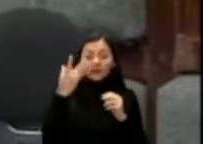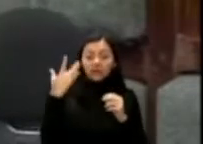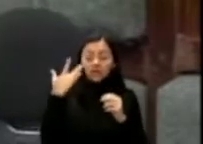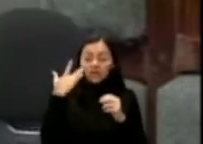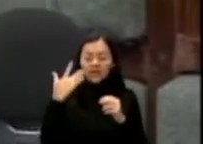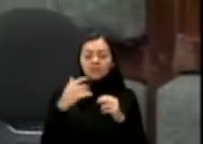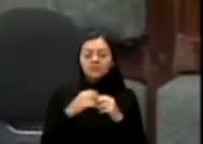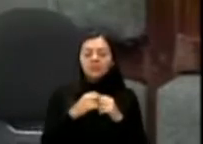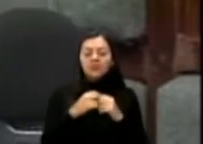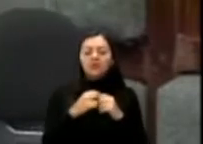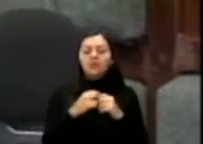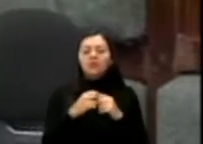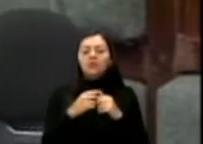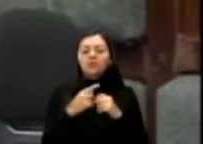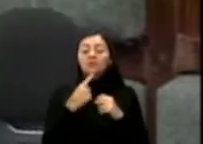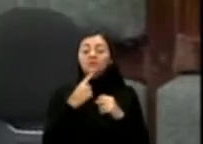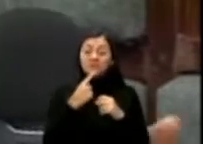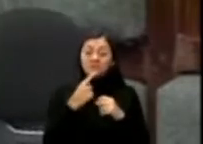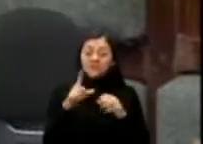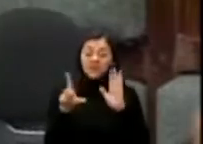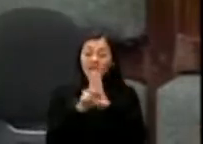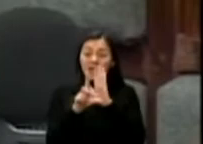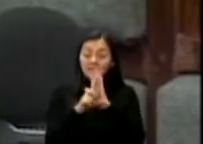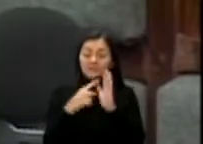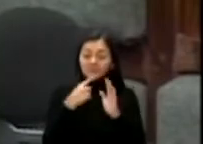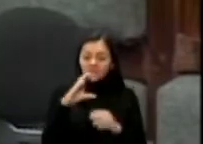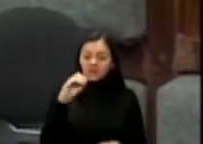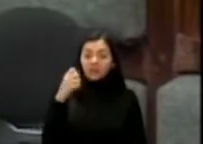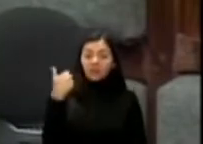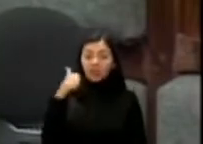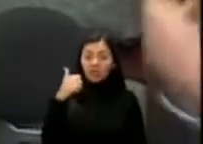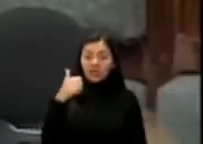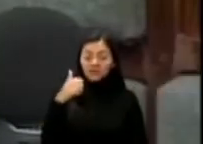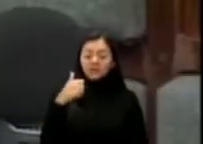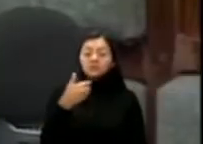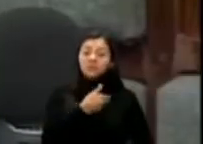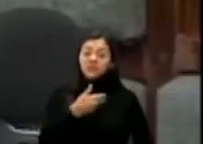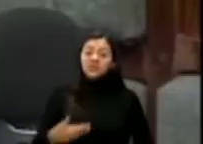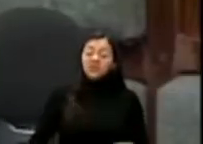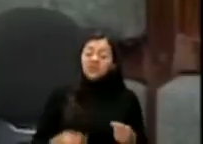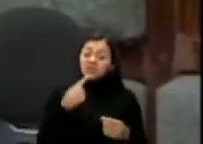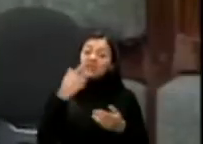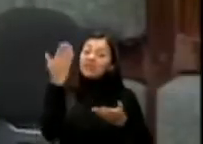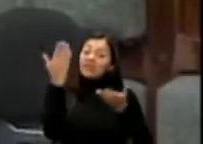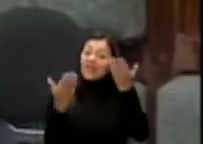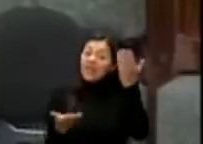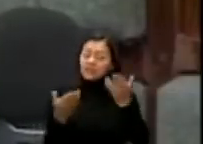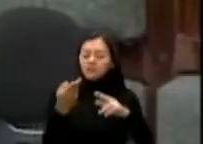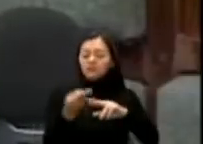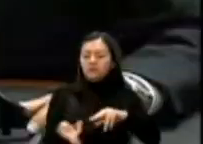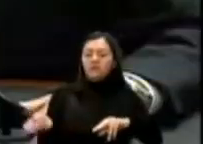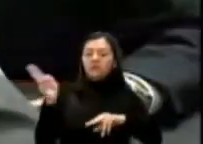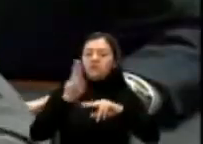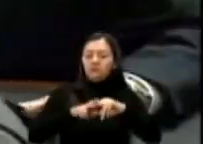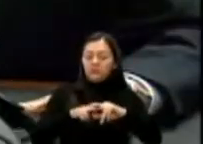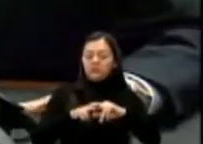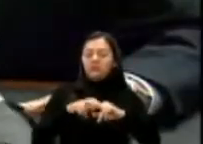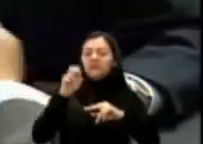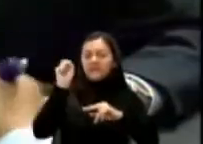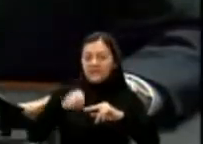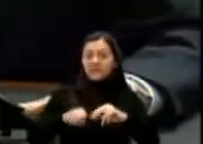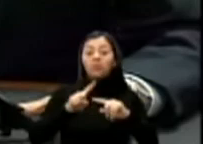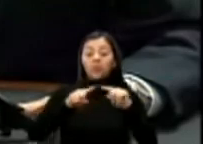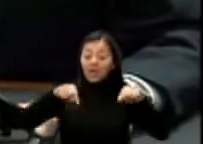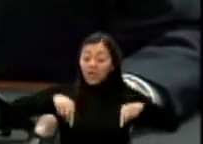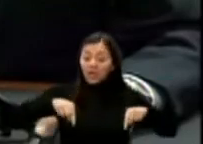descartó una reforma a la ley 010 habló de que este año el 2015 no existirá esa reforma por todo lo que usted